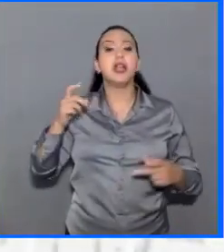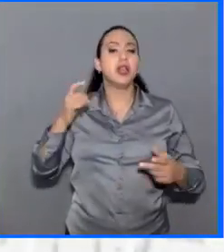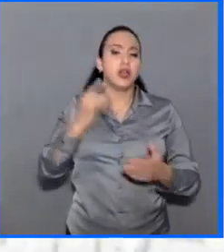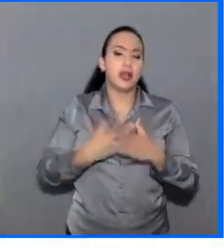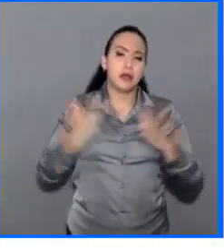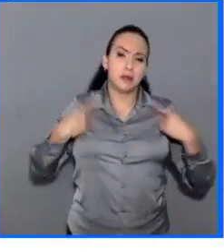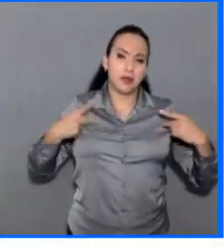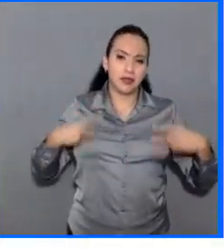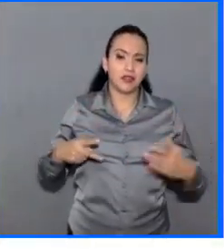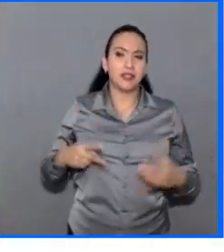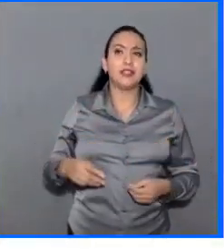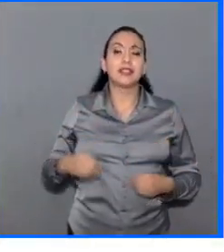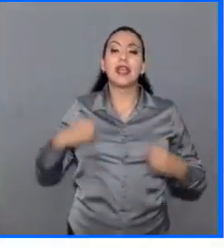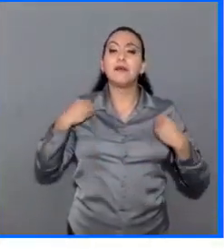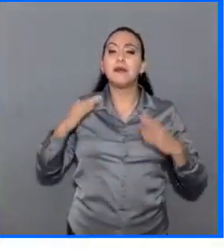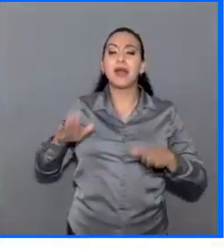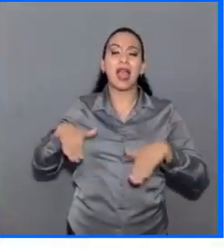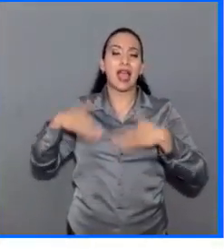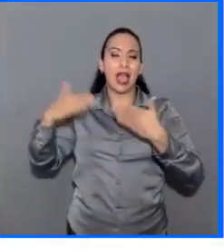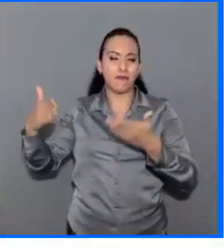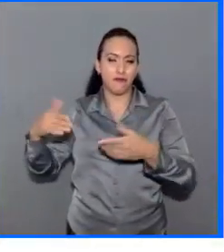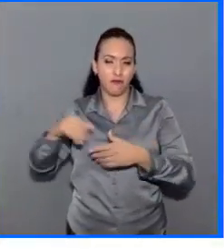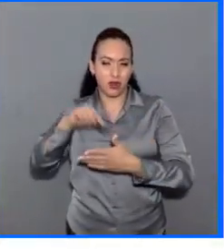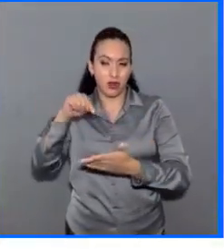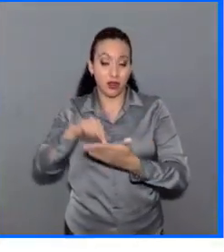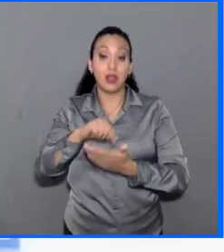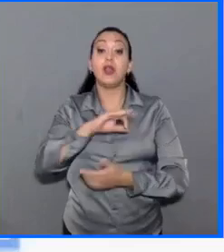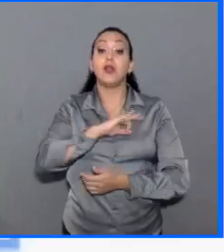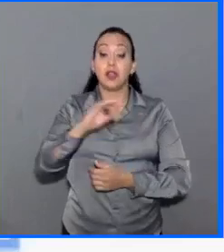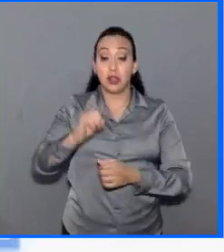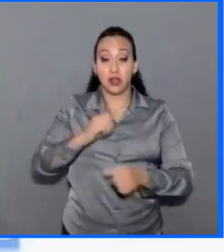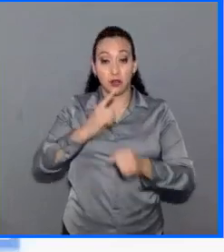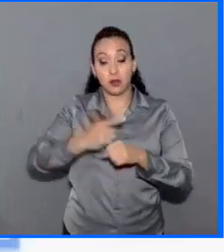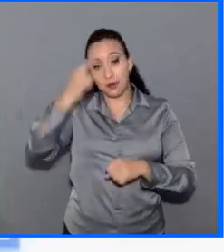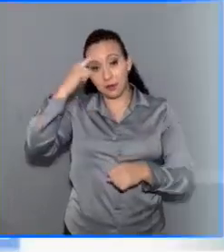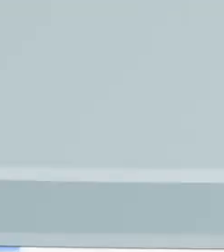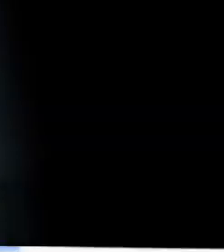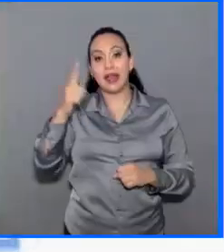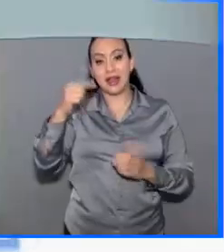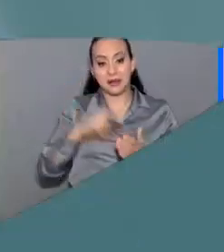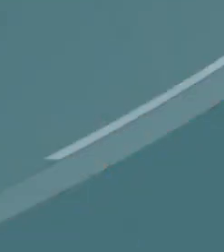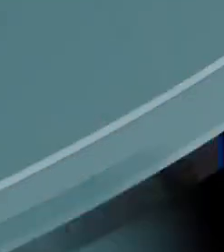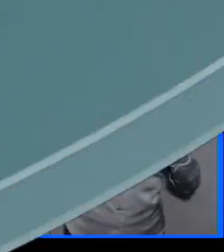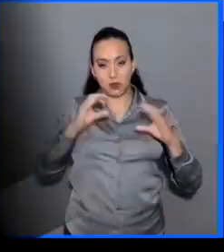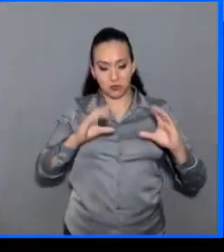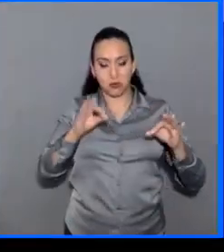de su sección electoral y contarán con un máximo de 1,000 boletas.